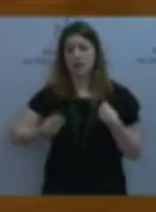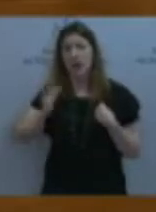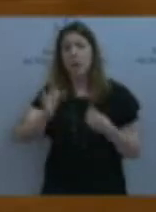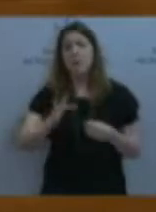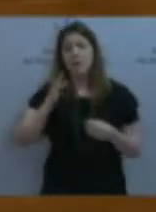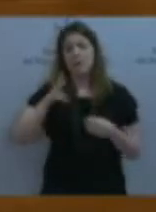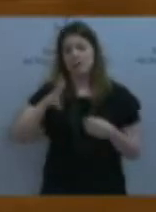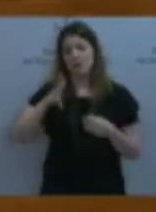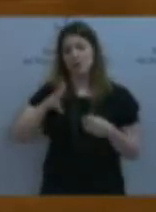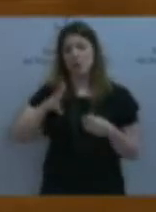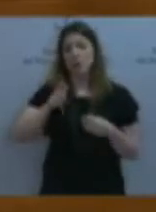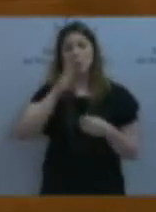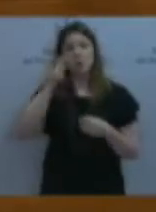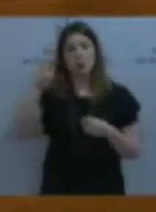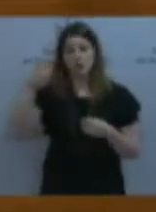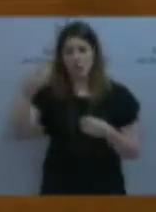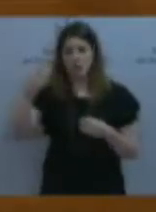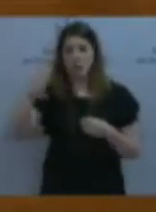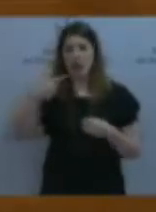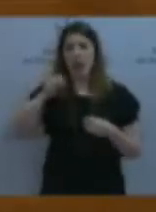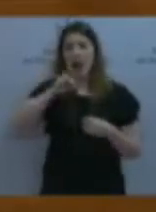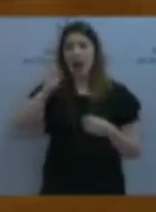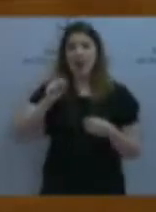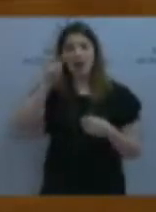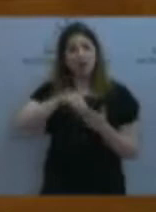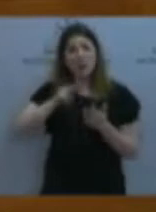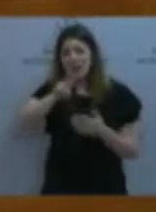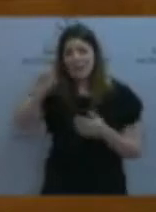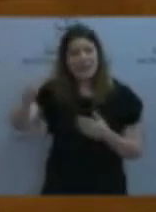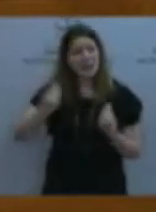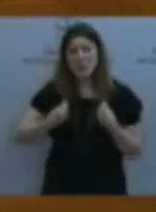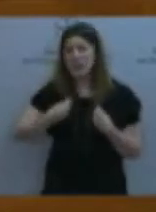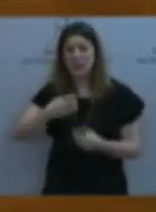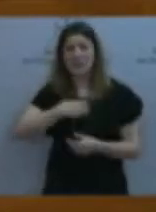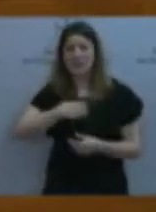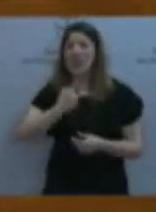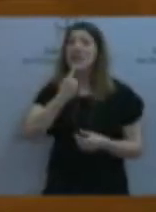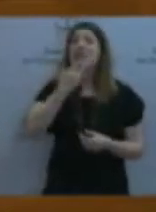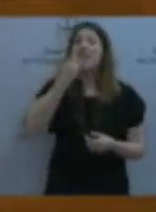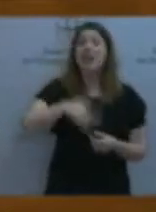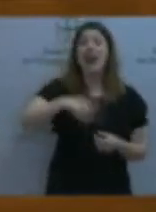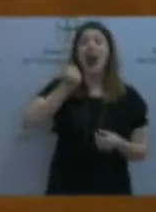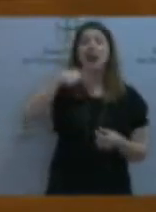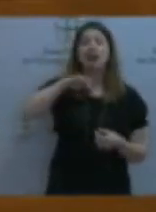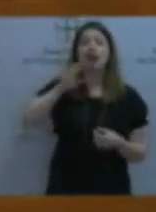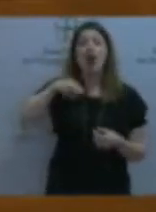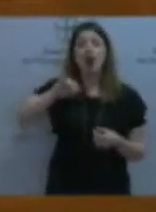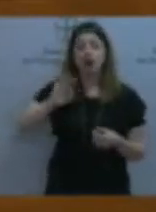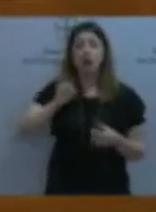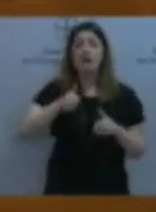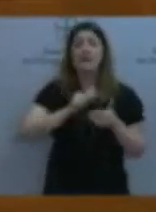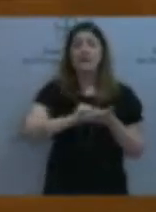en 2020. Son palabras de Antonio Guterres, el secretario general de la ONU, que pronunció el 5 de